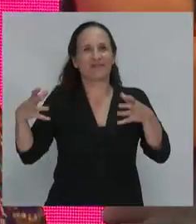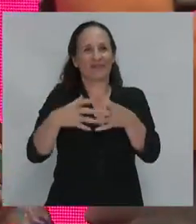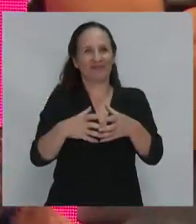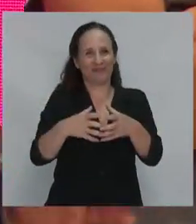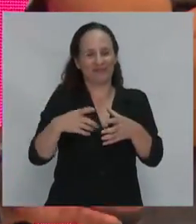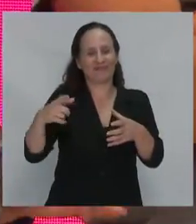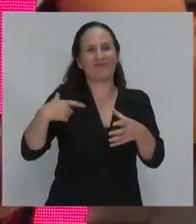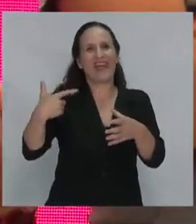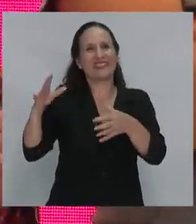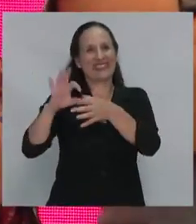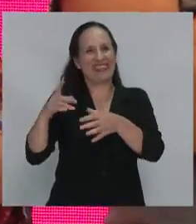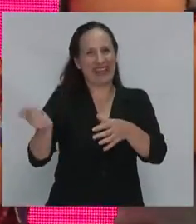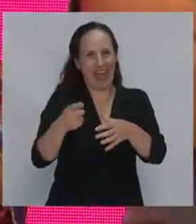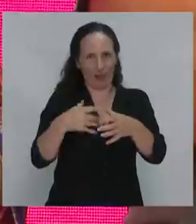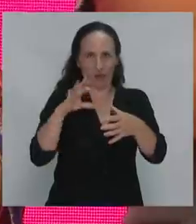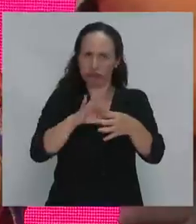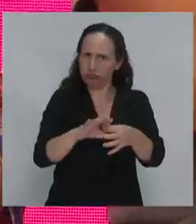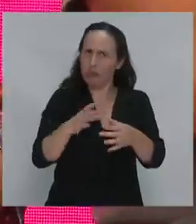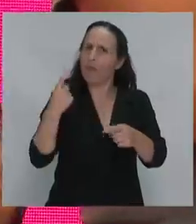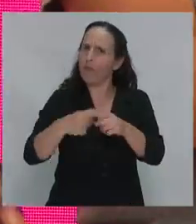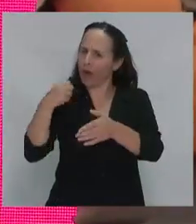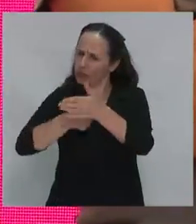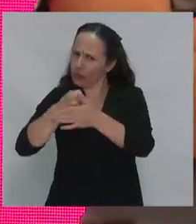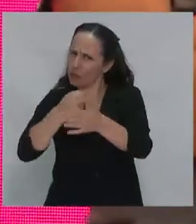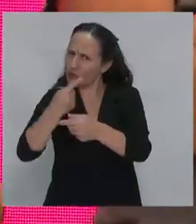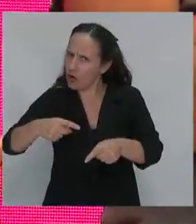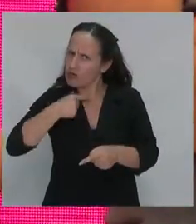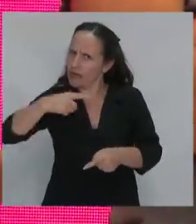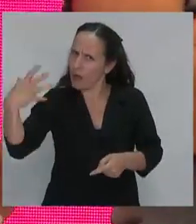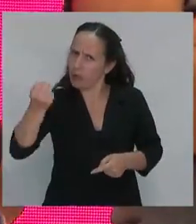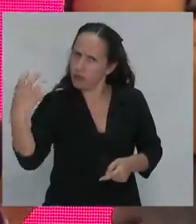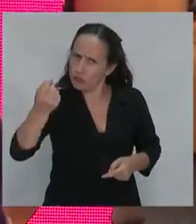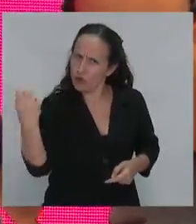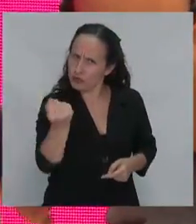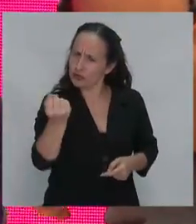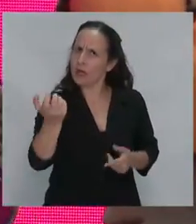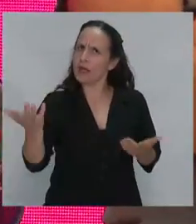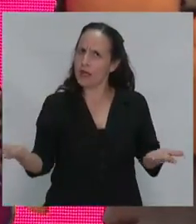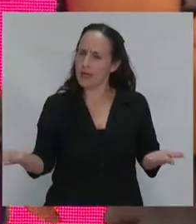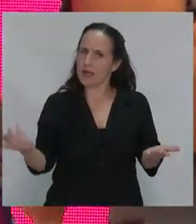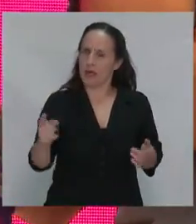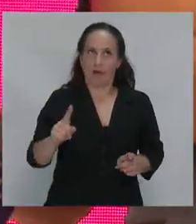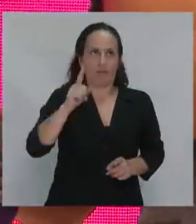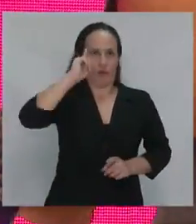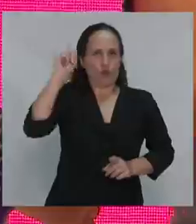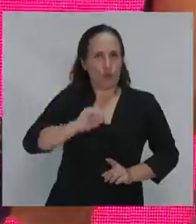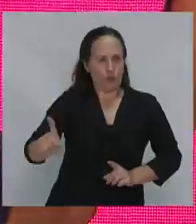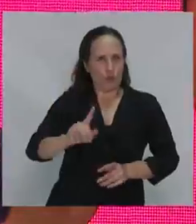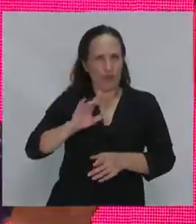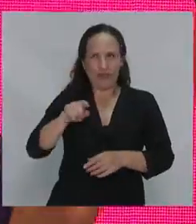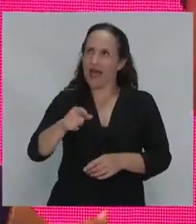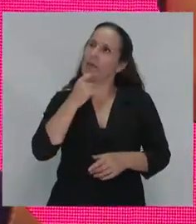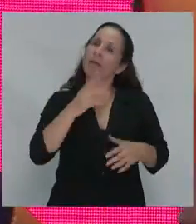por un montón de reivindicaciones que la veníamos planteando porque está el cual no puede ser que un